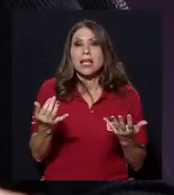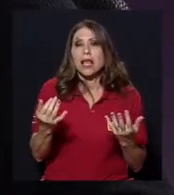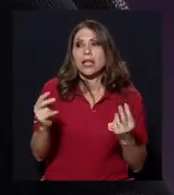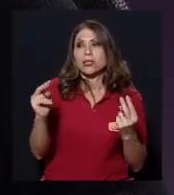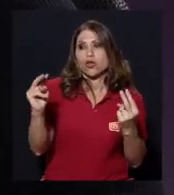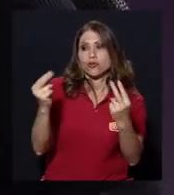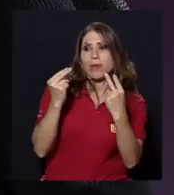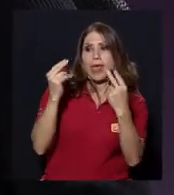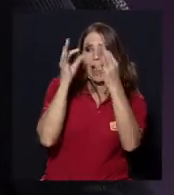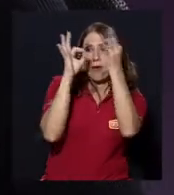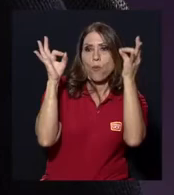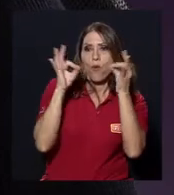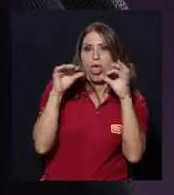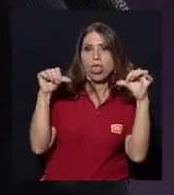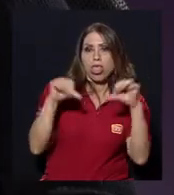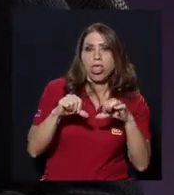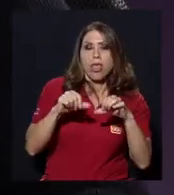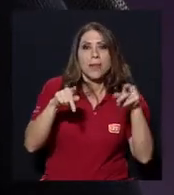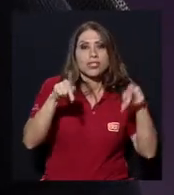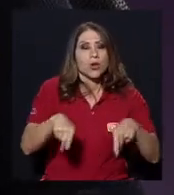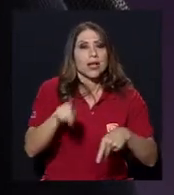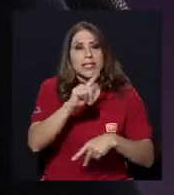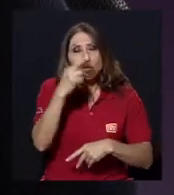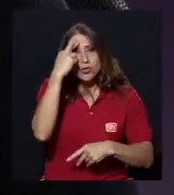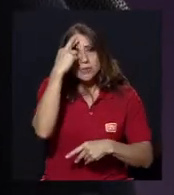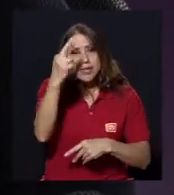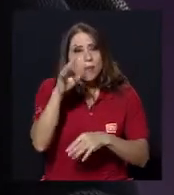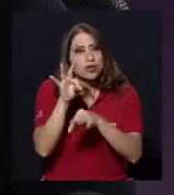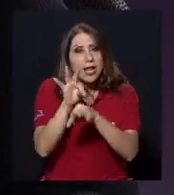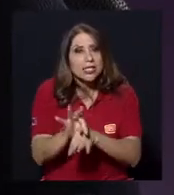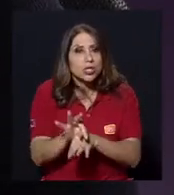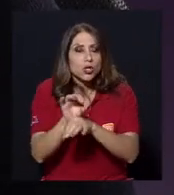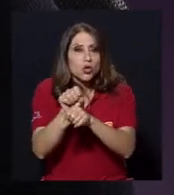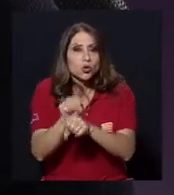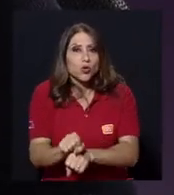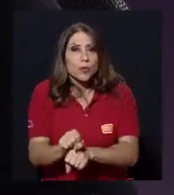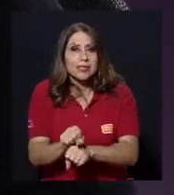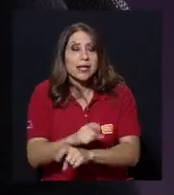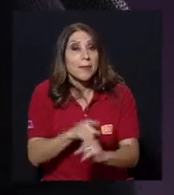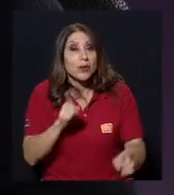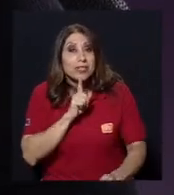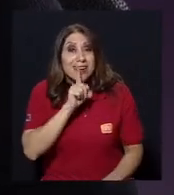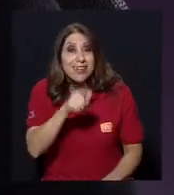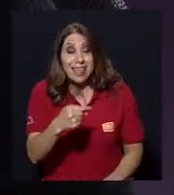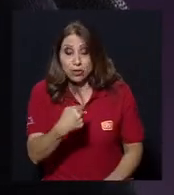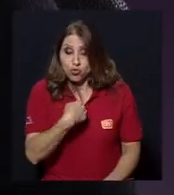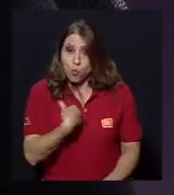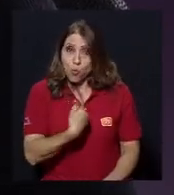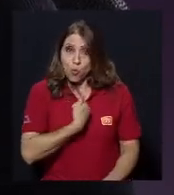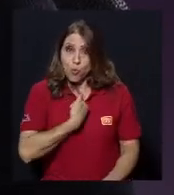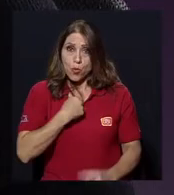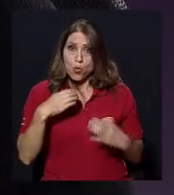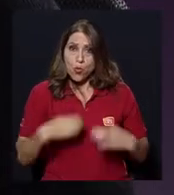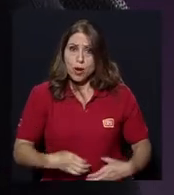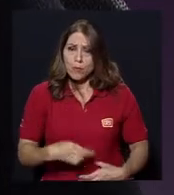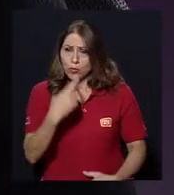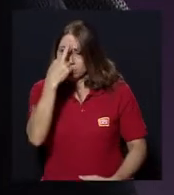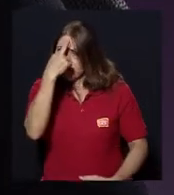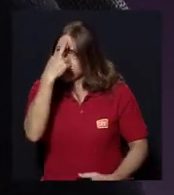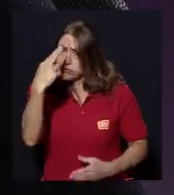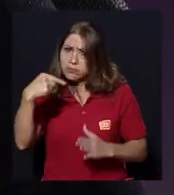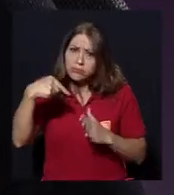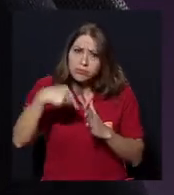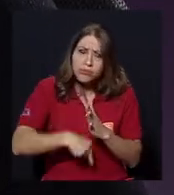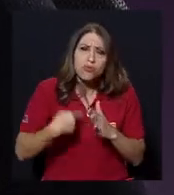o tradiciones, y en realidad el respeto profundo que yo tengo sobre mi propio cuerpo y mi capacidad de decidir sobre él es lo fundamental